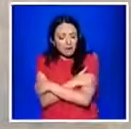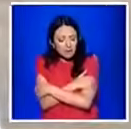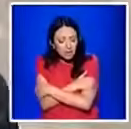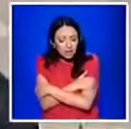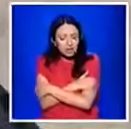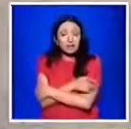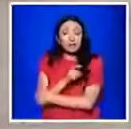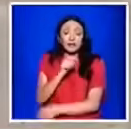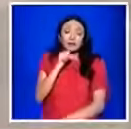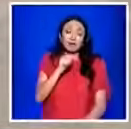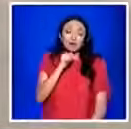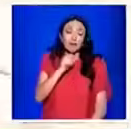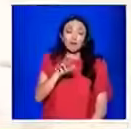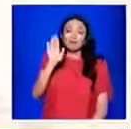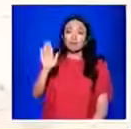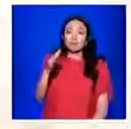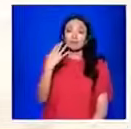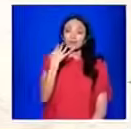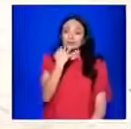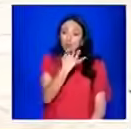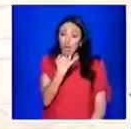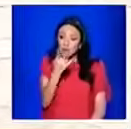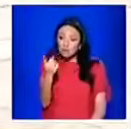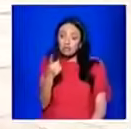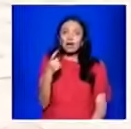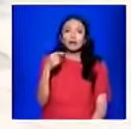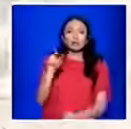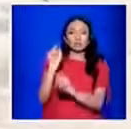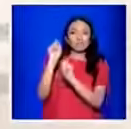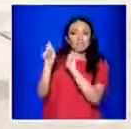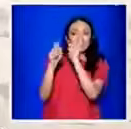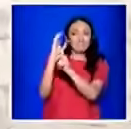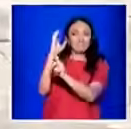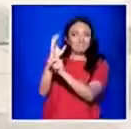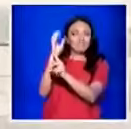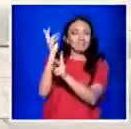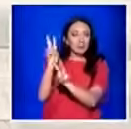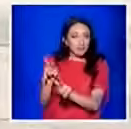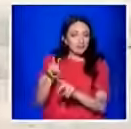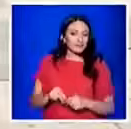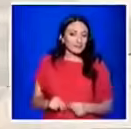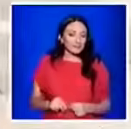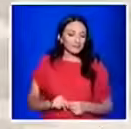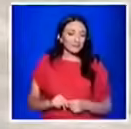hace falta sus risas y también sus regaños.